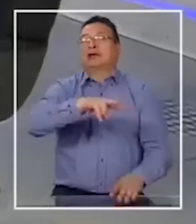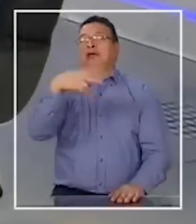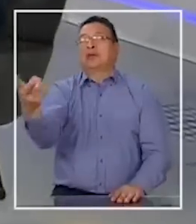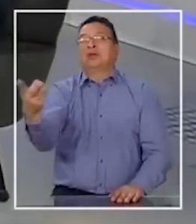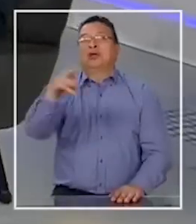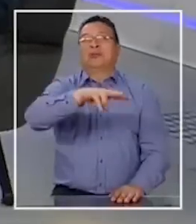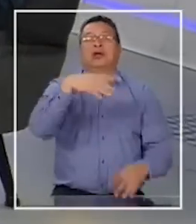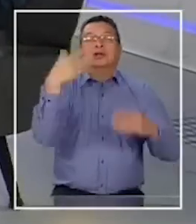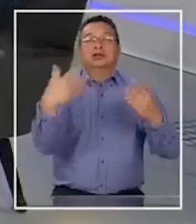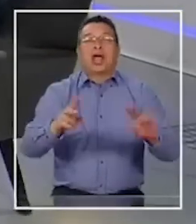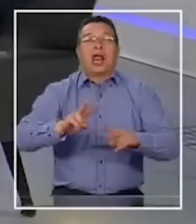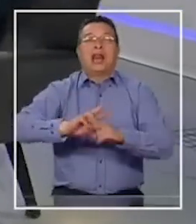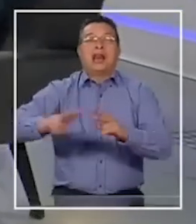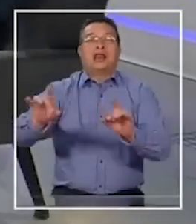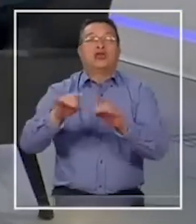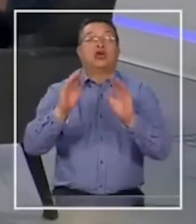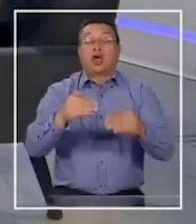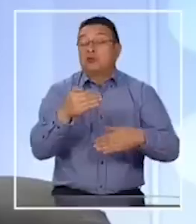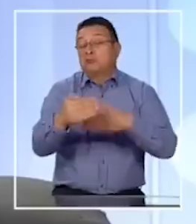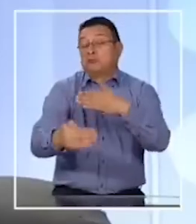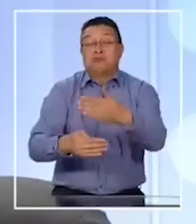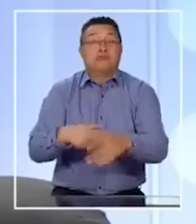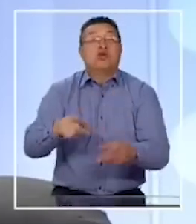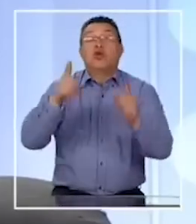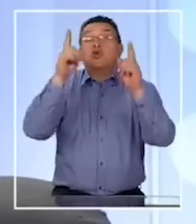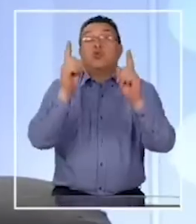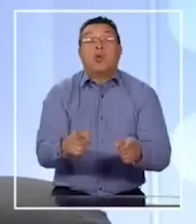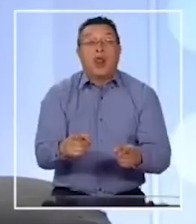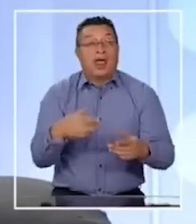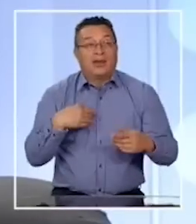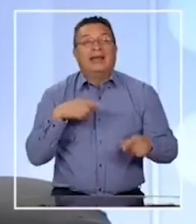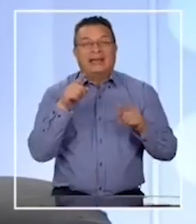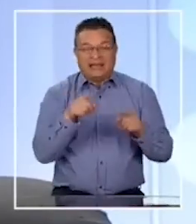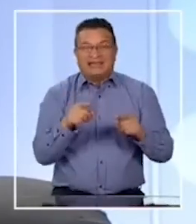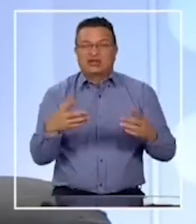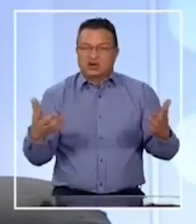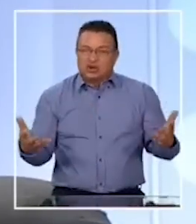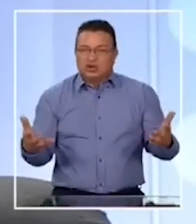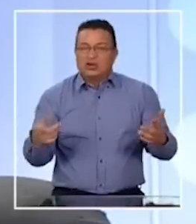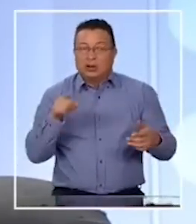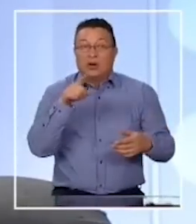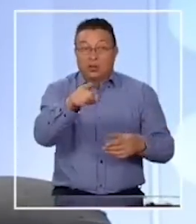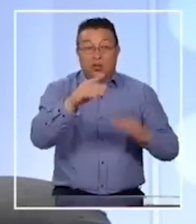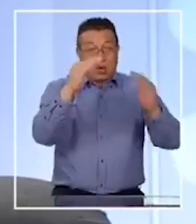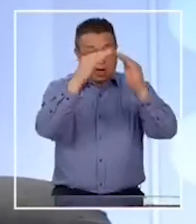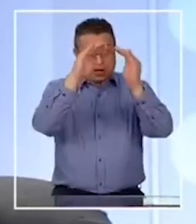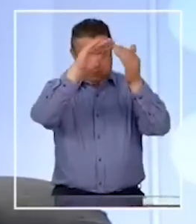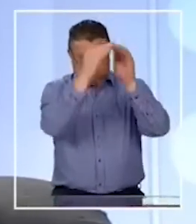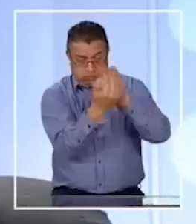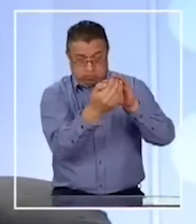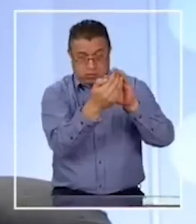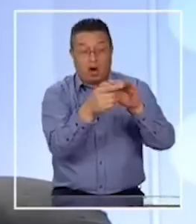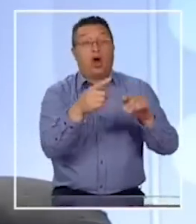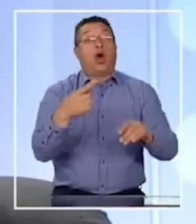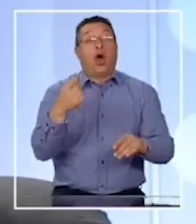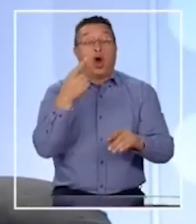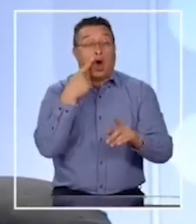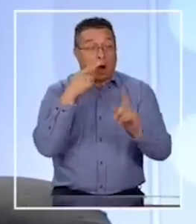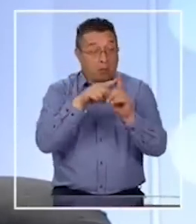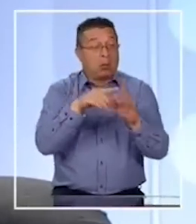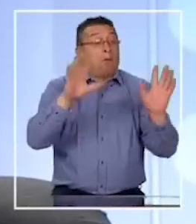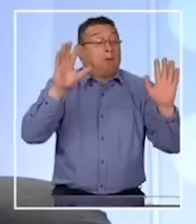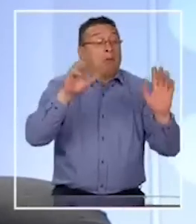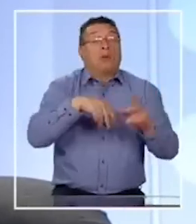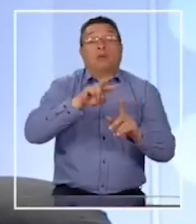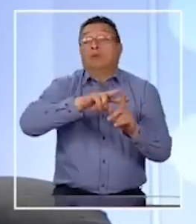que ya la tenían montada y que siguen Exactamente igual eso sería creo yo lo responsable o sea usted demuele esa casa el otro señor lo sigue